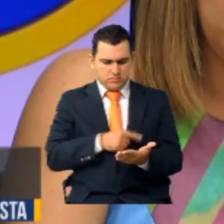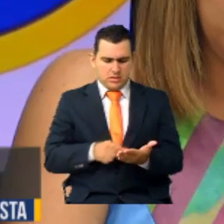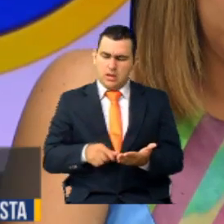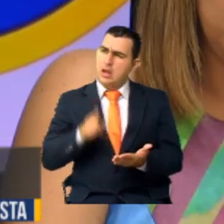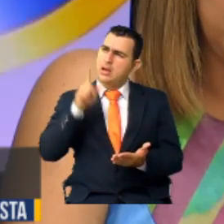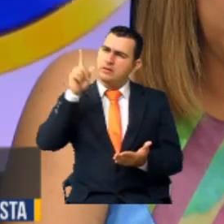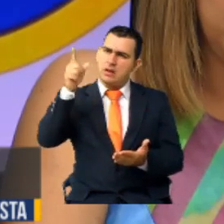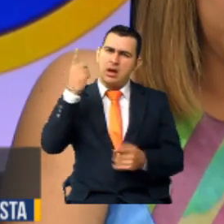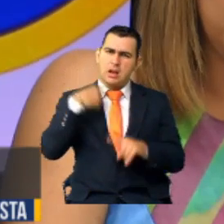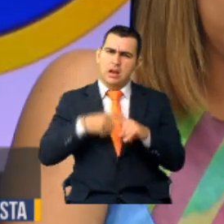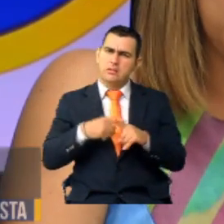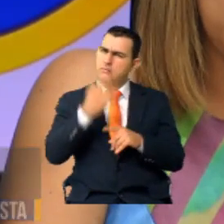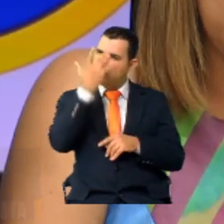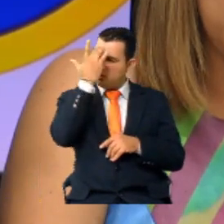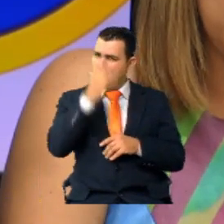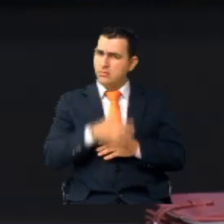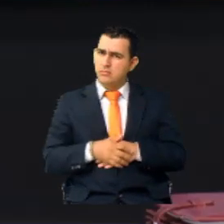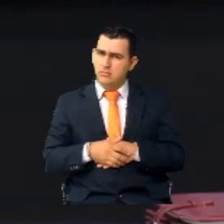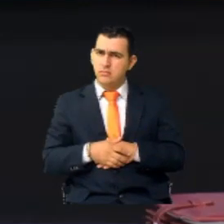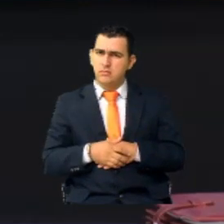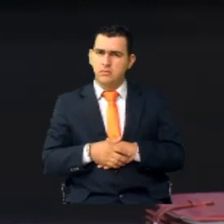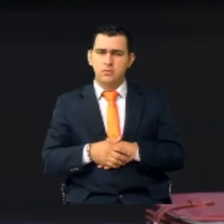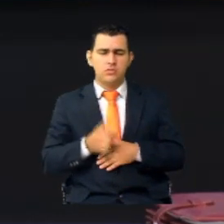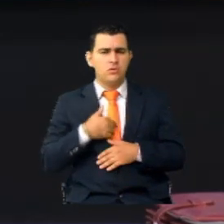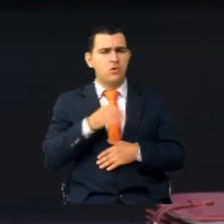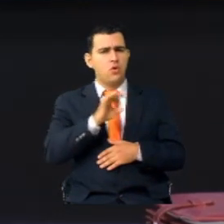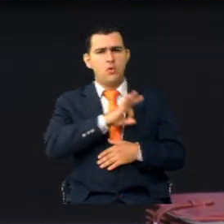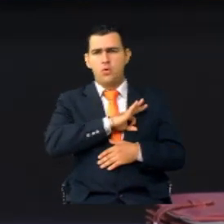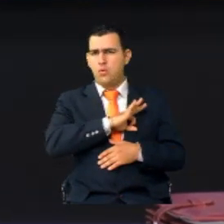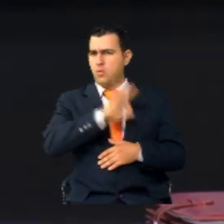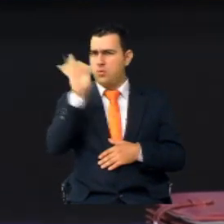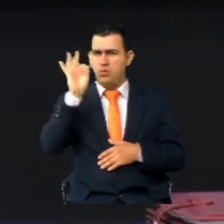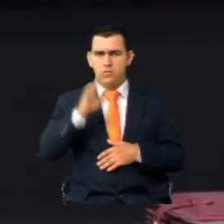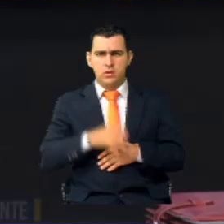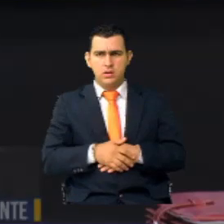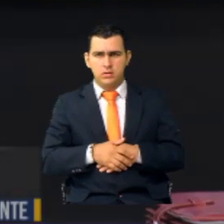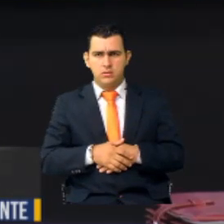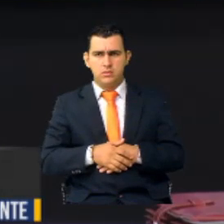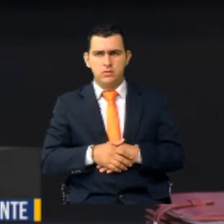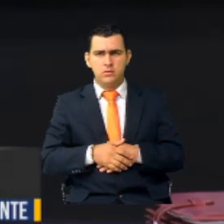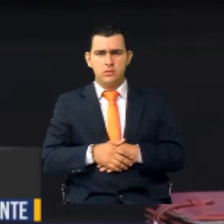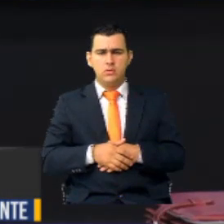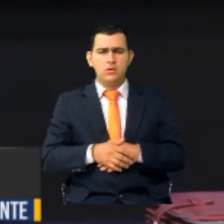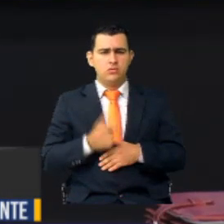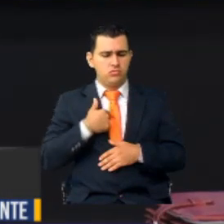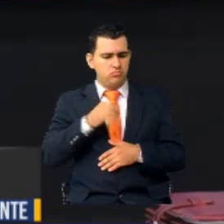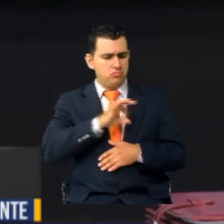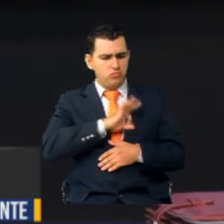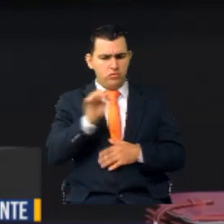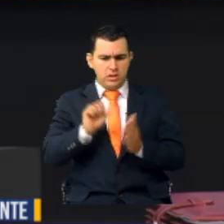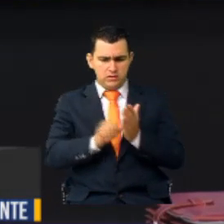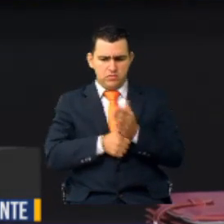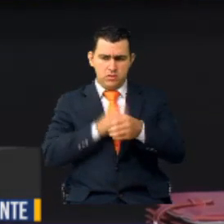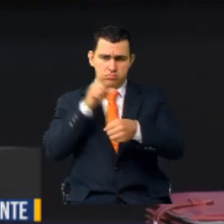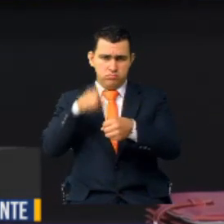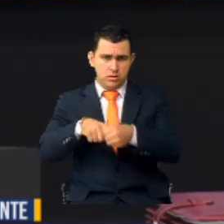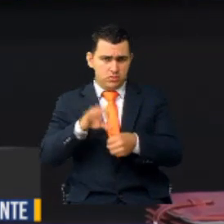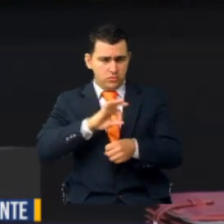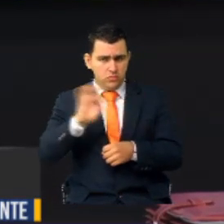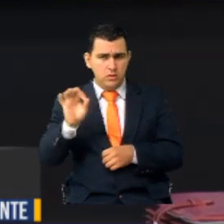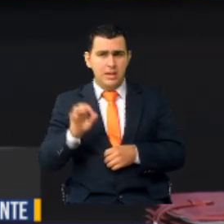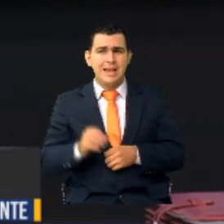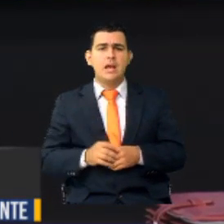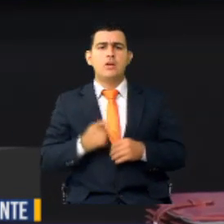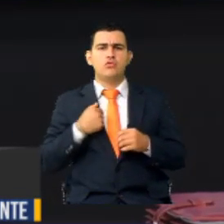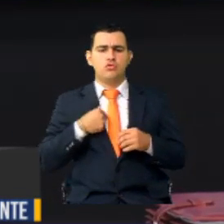Dorada, Caldas? ¿Por qué lo hizo? Nunca lo hizo, don Pedro. ¿No? Todo ciudadano está en el censo electoral. Yo escribí para votar